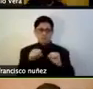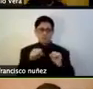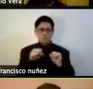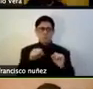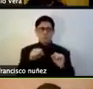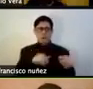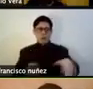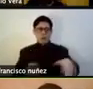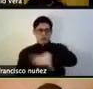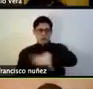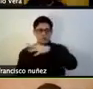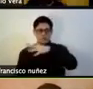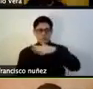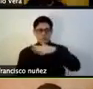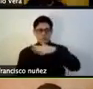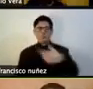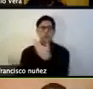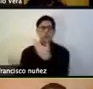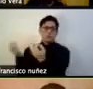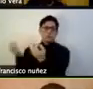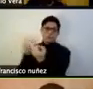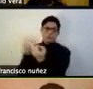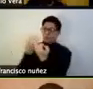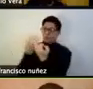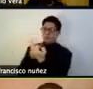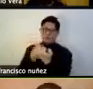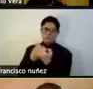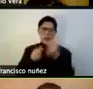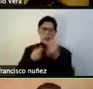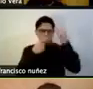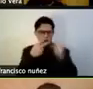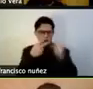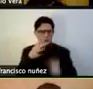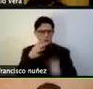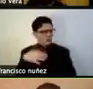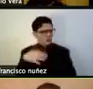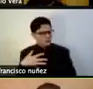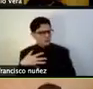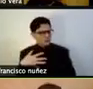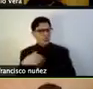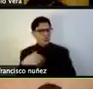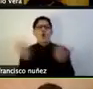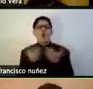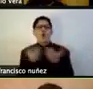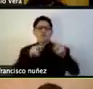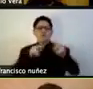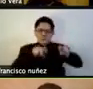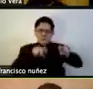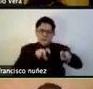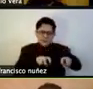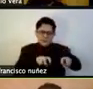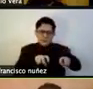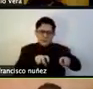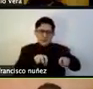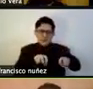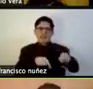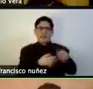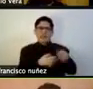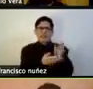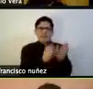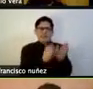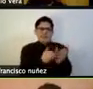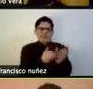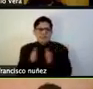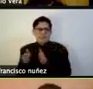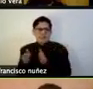aspectos muy interesantes sobre cómo se realiza la investigación en esta disciplina. Y personalmente me surgen muchas preguntas, y